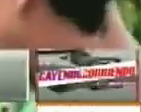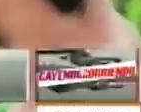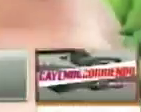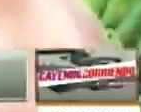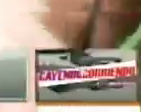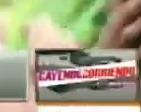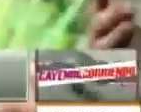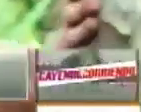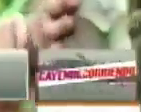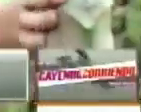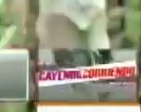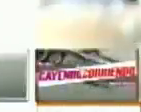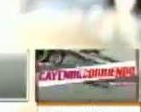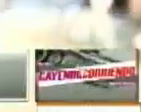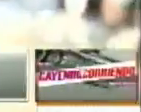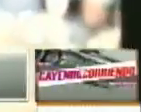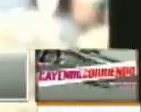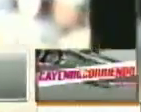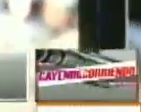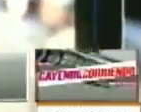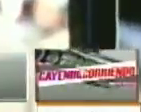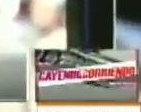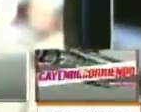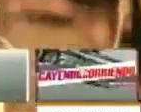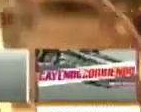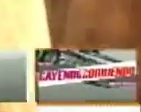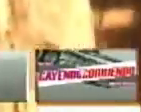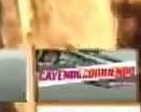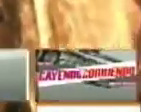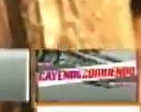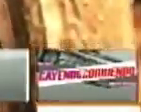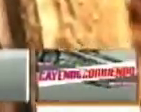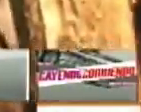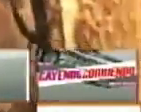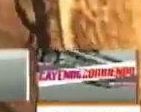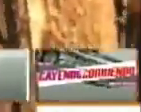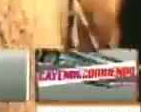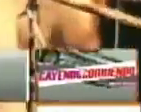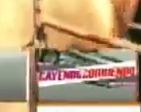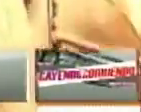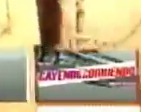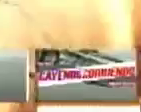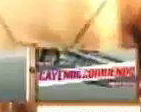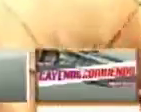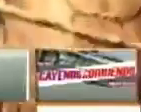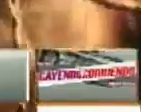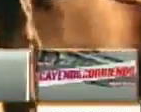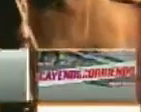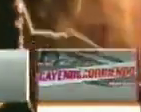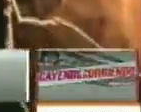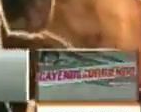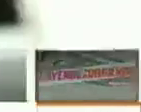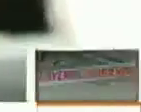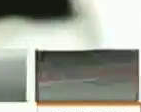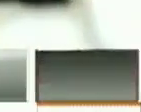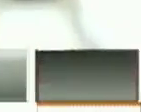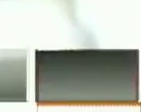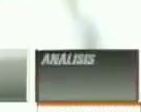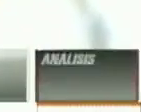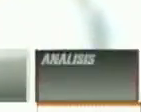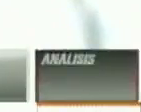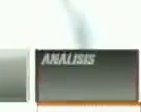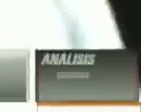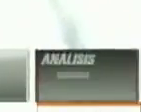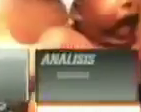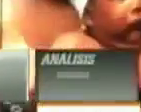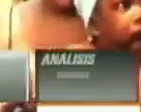ni derecha, ni de izquierda, ni cóncavo, ni convexo, ni corporación, ni gremio, ni anarquista, ni formales. Nosotros somos los